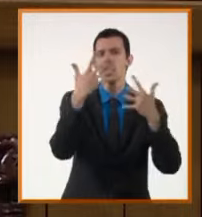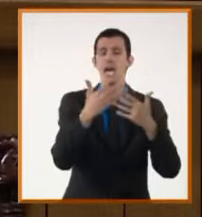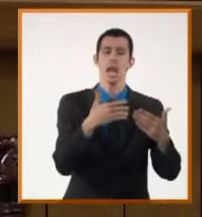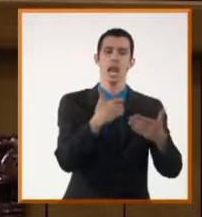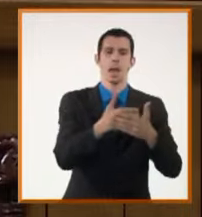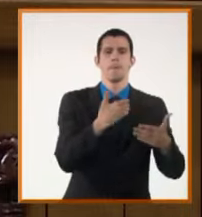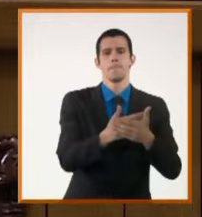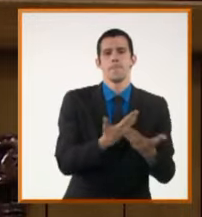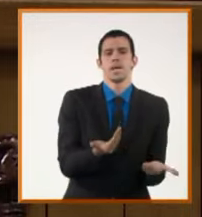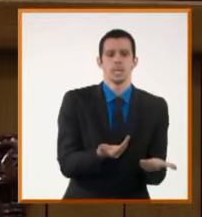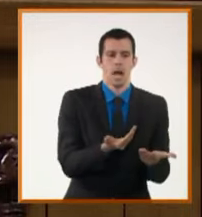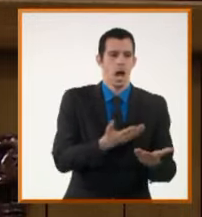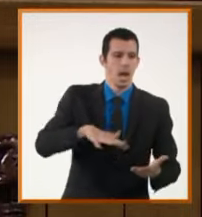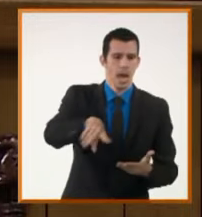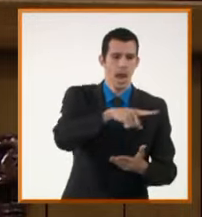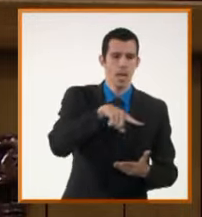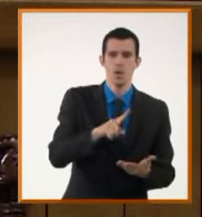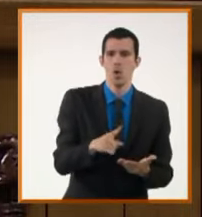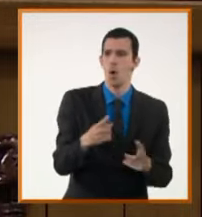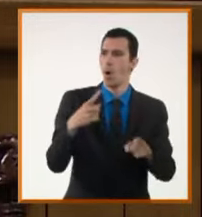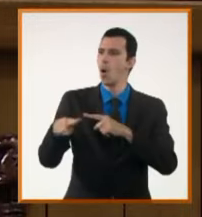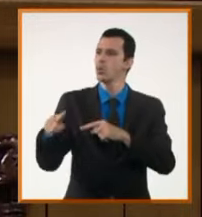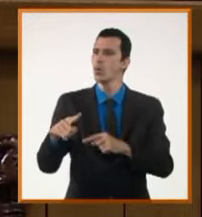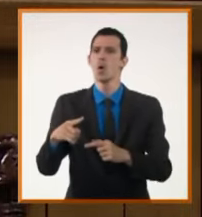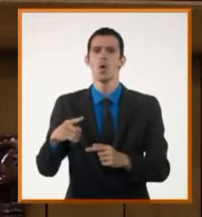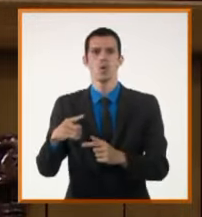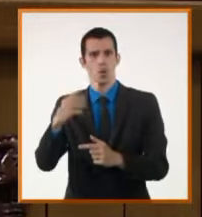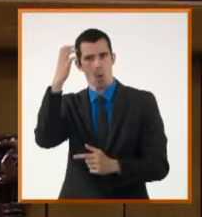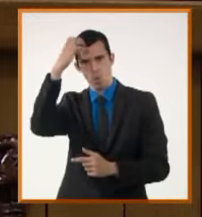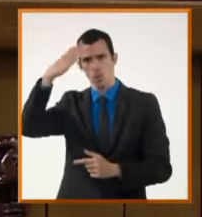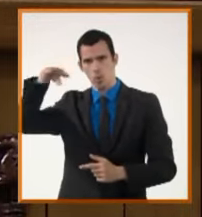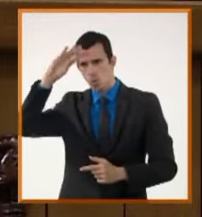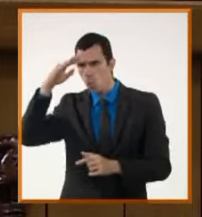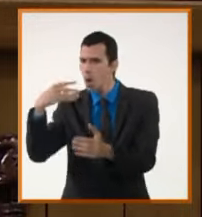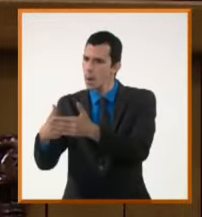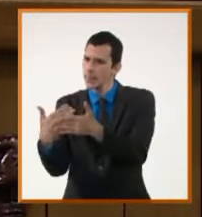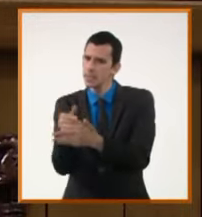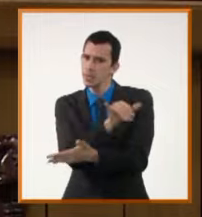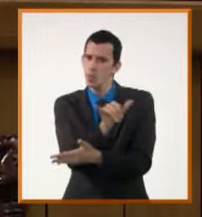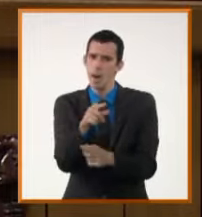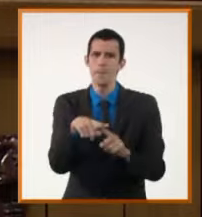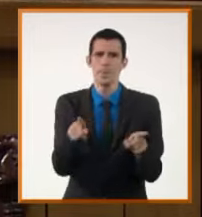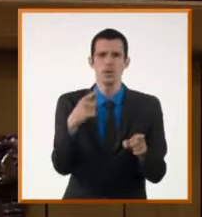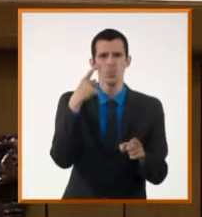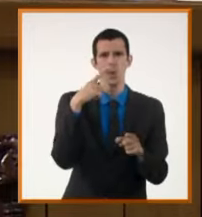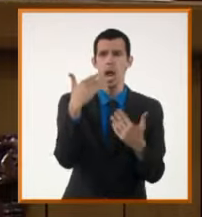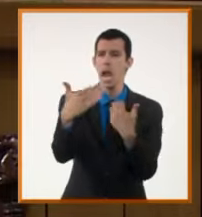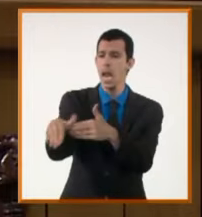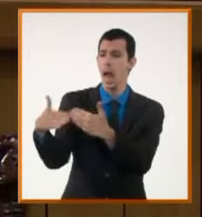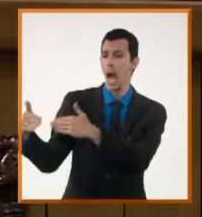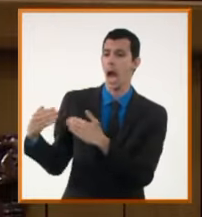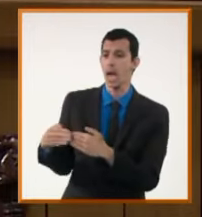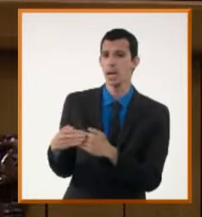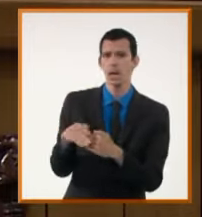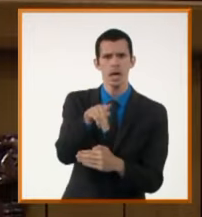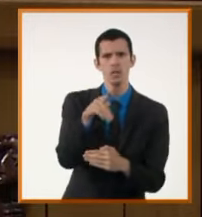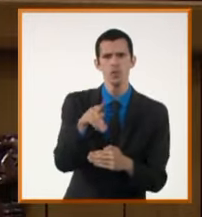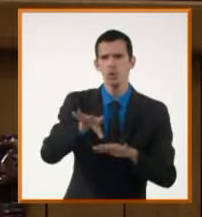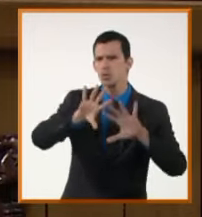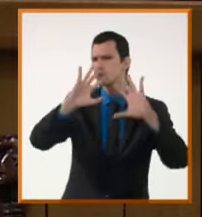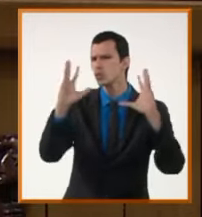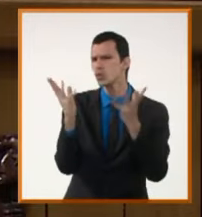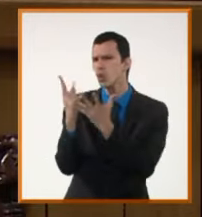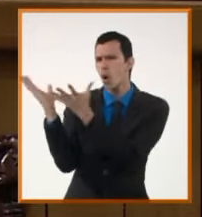vienen de una fábrica, vienen de un almacén, vienen de una empresa, donde no se están, y son los mismos productos que se revenden después de la